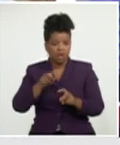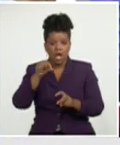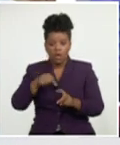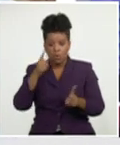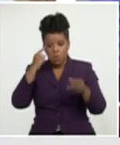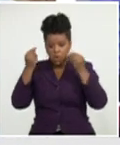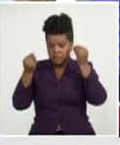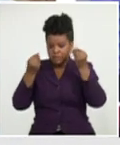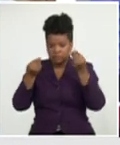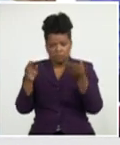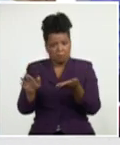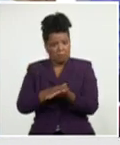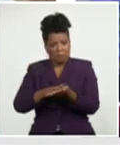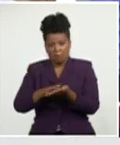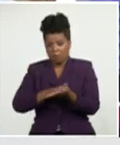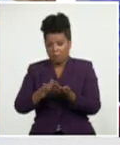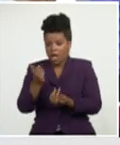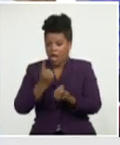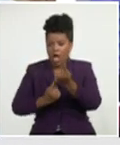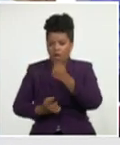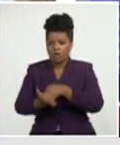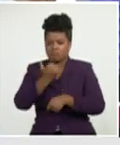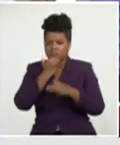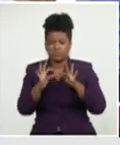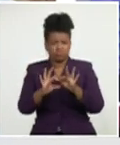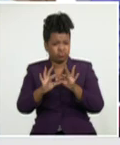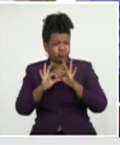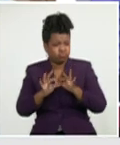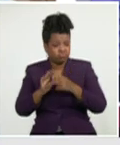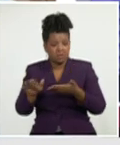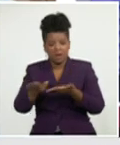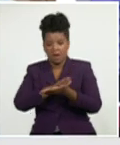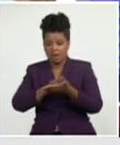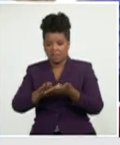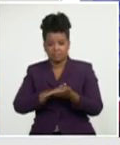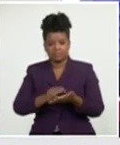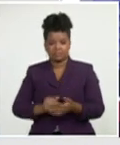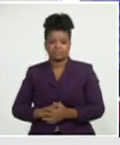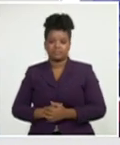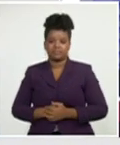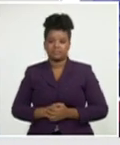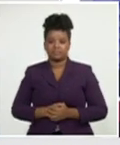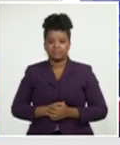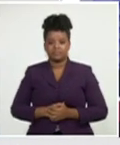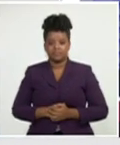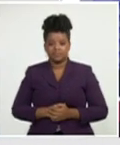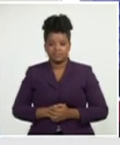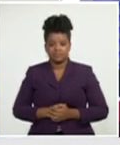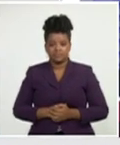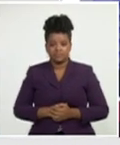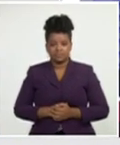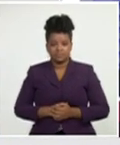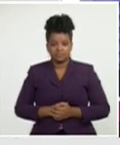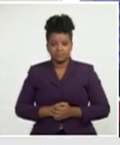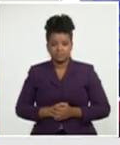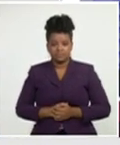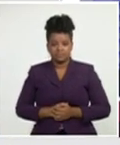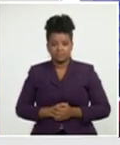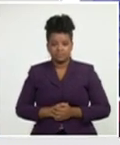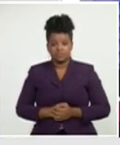han reportado ningún evento adverso grave relacionado con la vacunación. Una persona, doctora, que